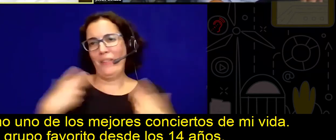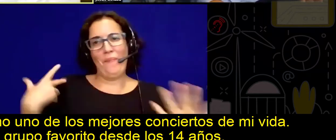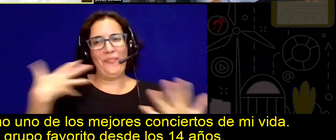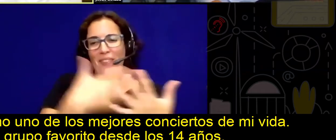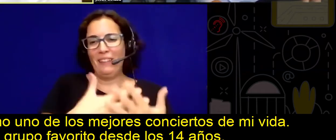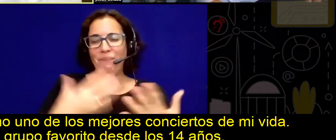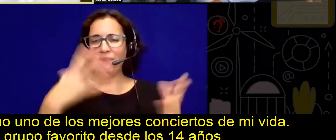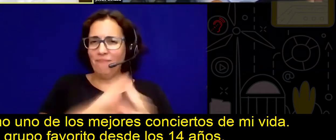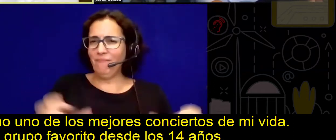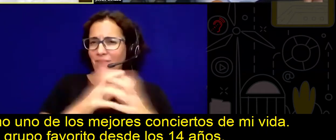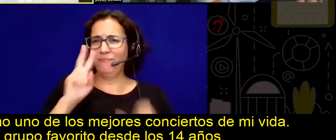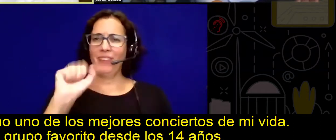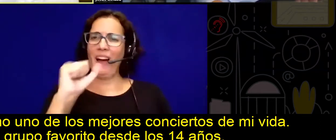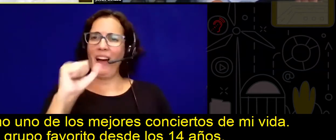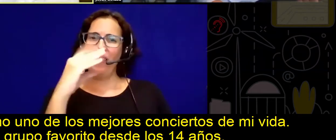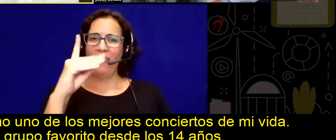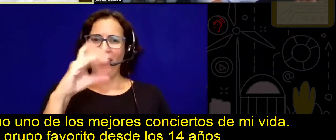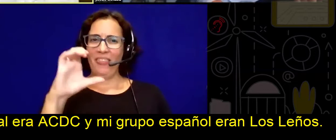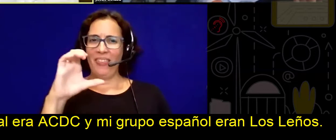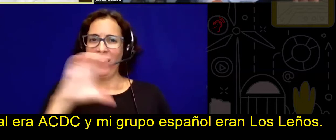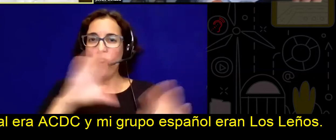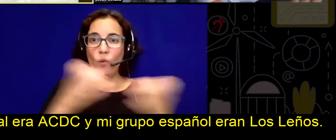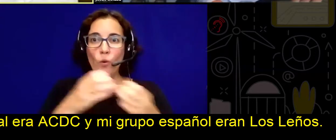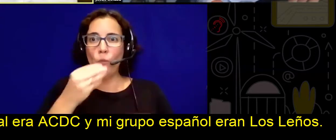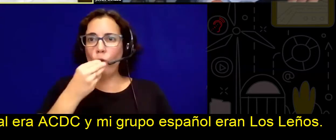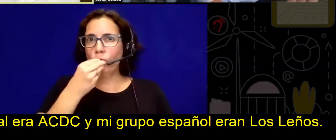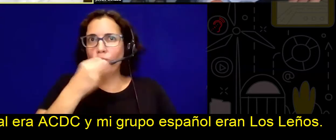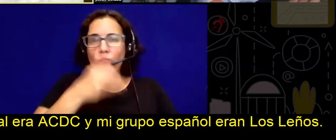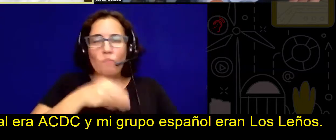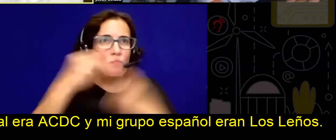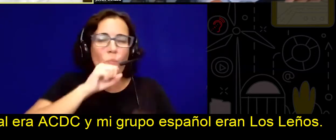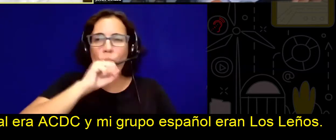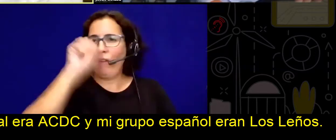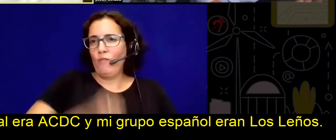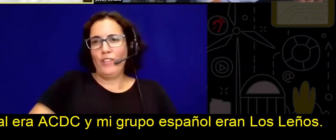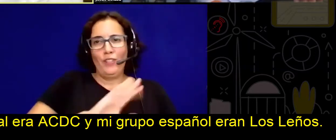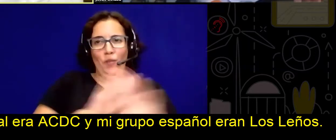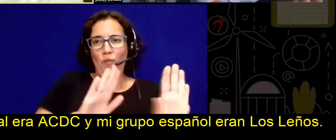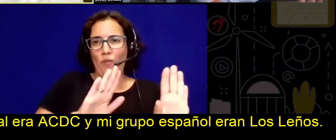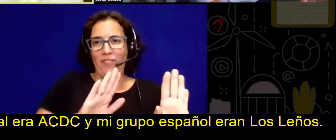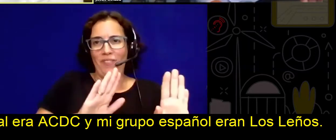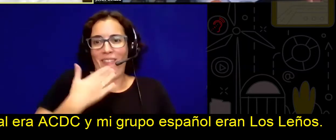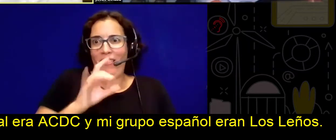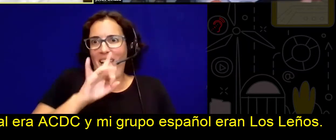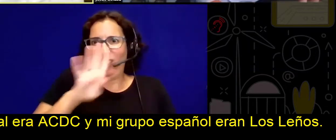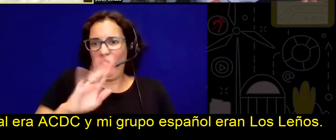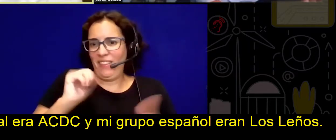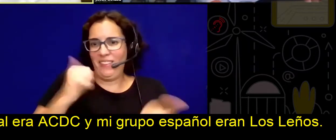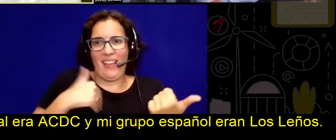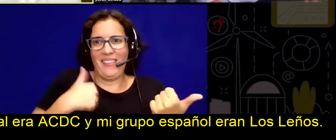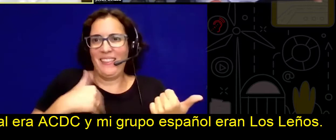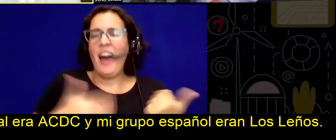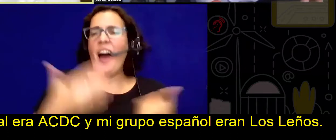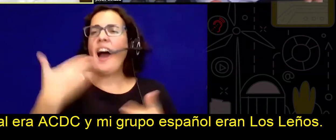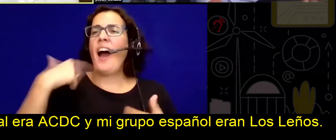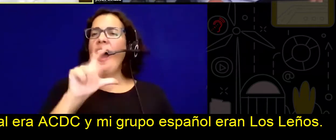grupo favorito desde los 14 años, ¿no? Mi grupo internacional era CDC y mi grupo español eran Los Leños, ¿no? Con lo cual